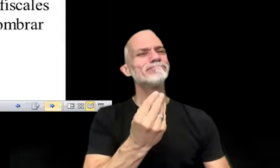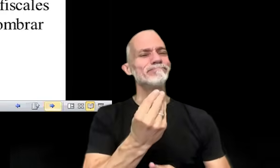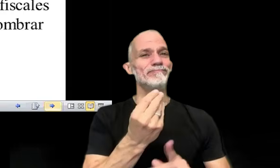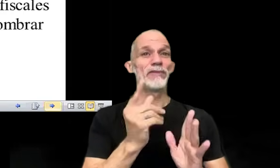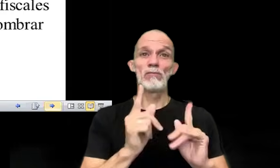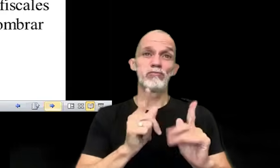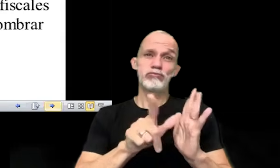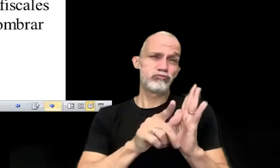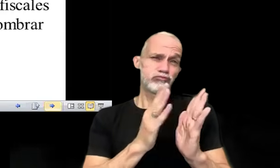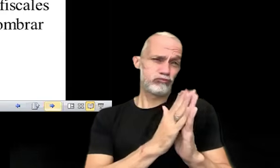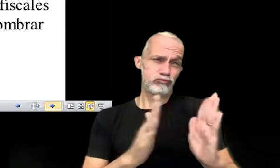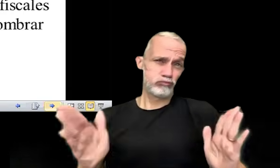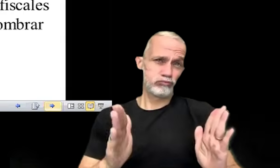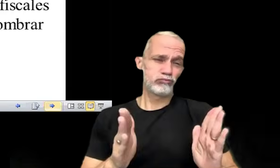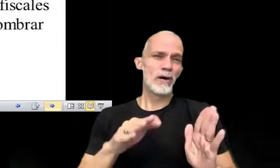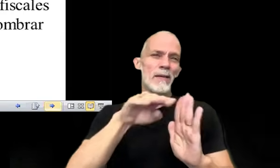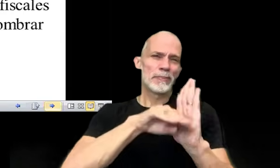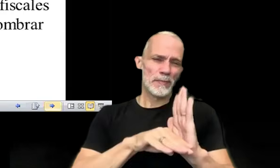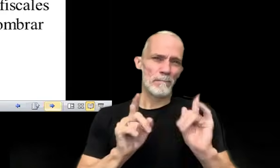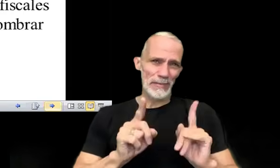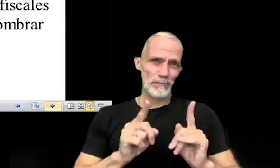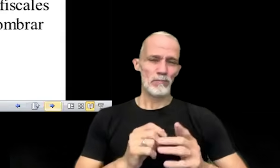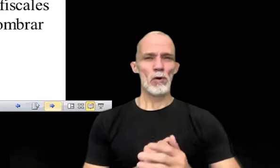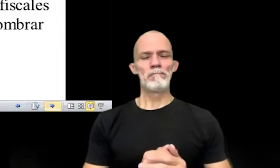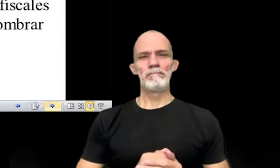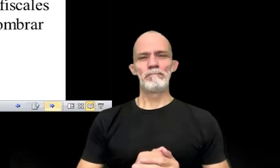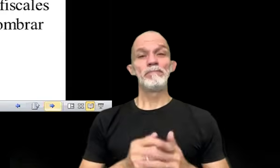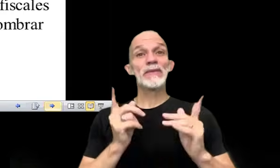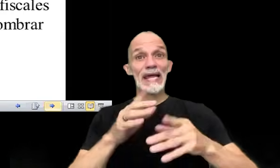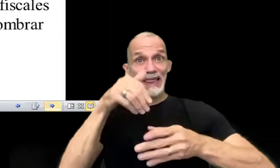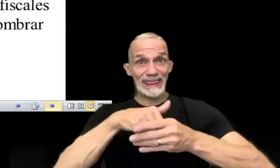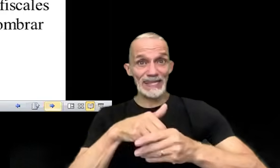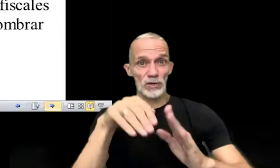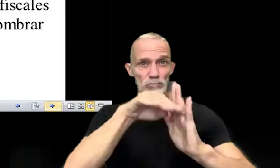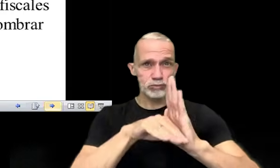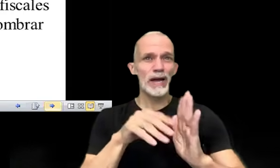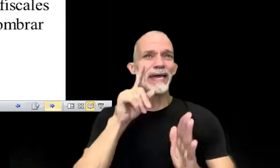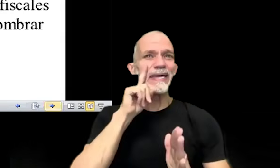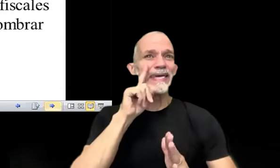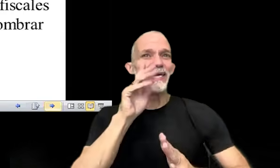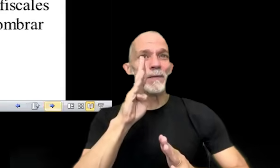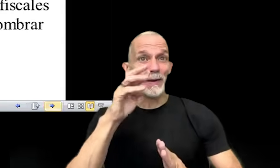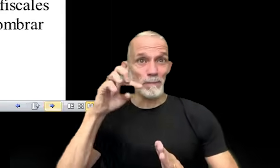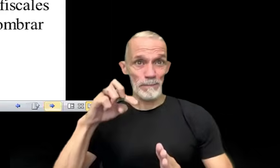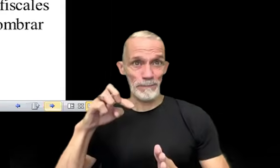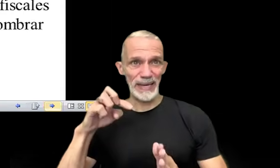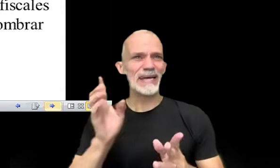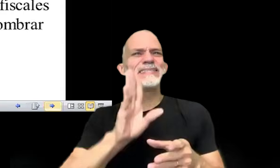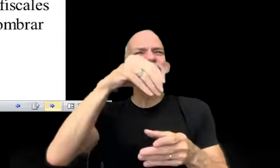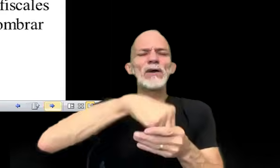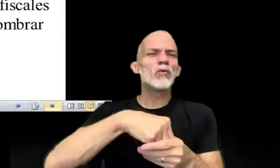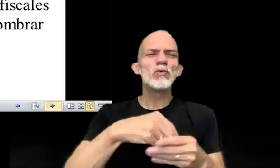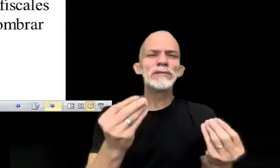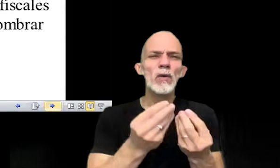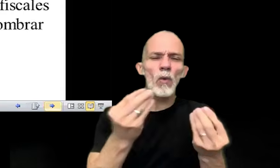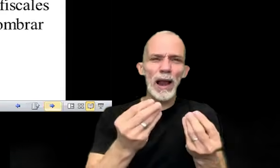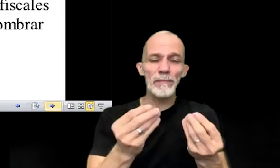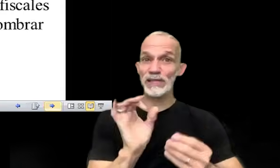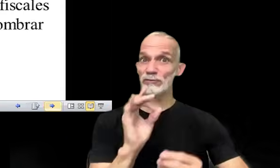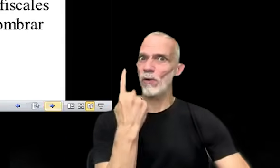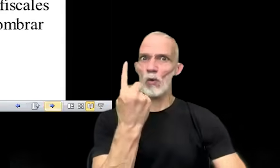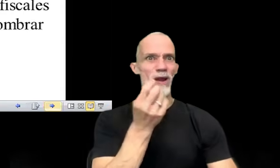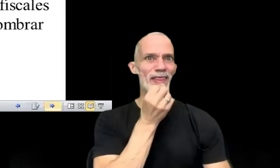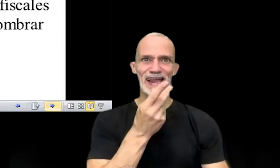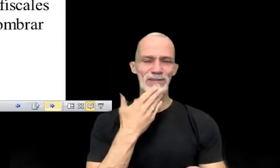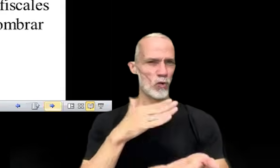argentinos mientras durara este régimen. Dentro de este REI BP se iban a incluir en una